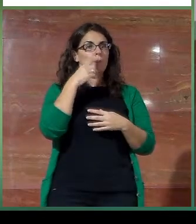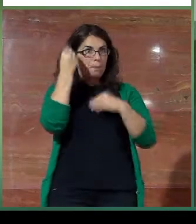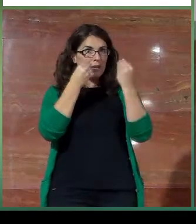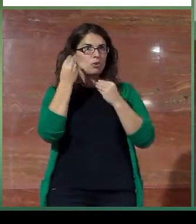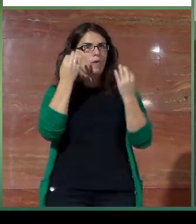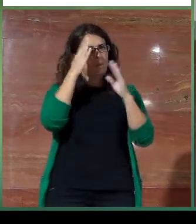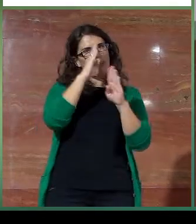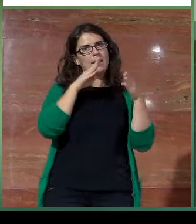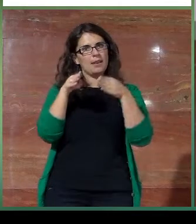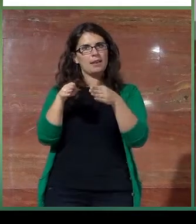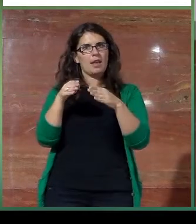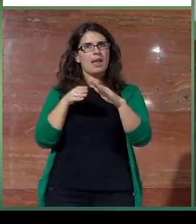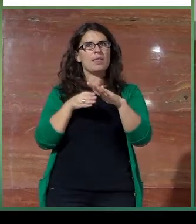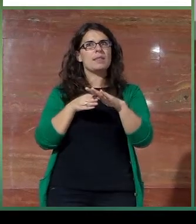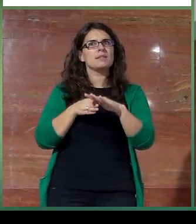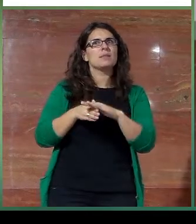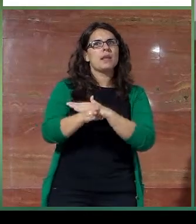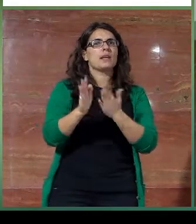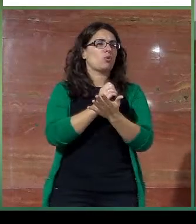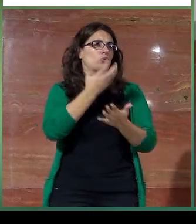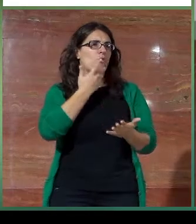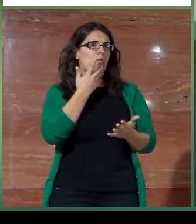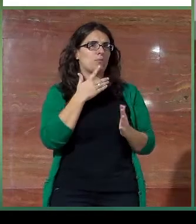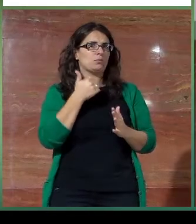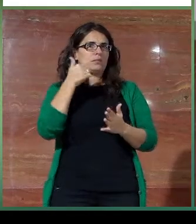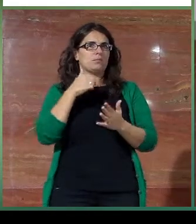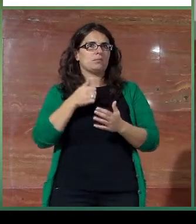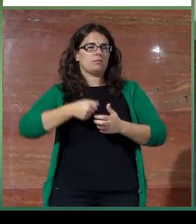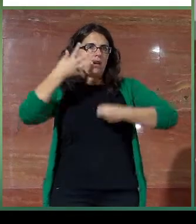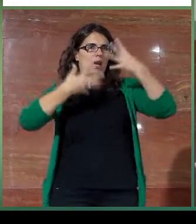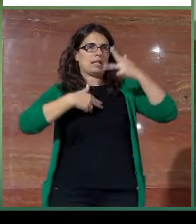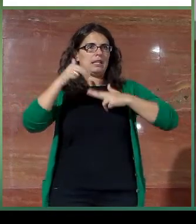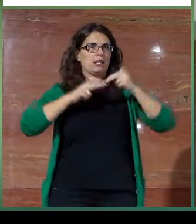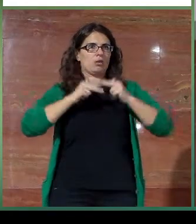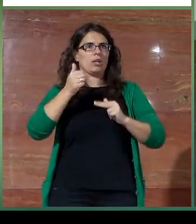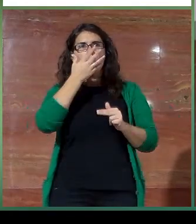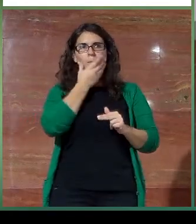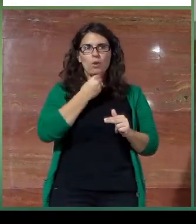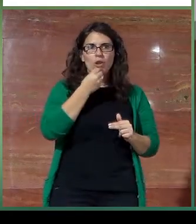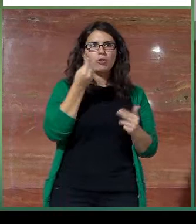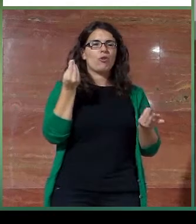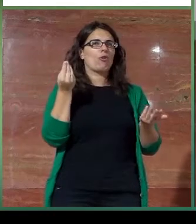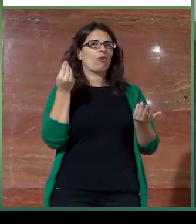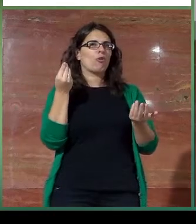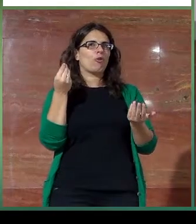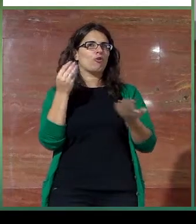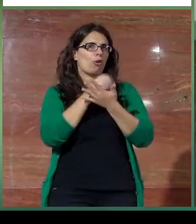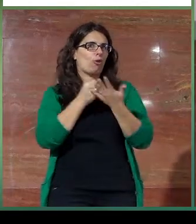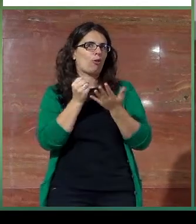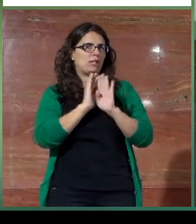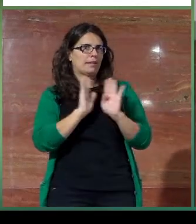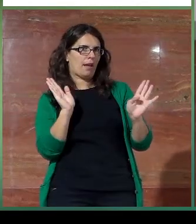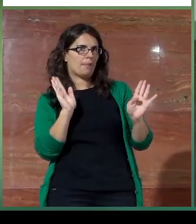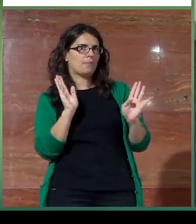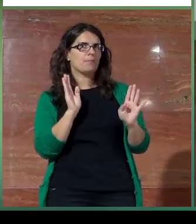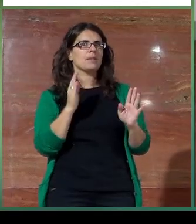en la accesibilidad que ya todos conocemos, la arquitectónica, que quede bonito el portal y que quede bonito tal. Hay